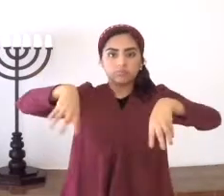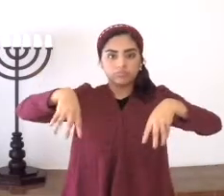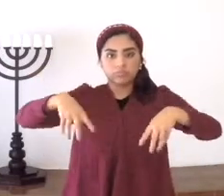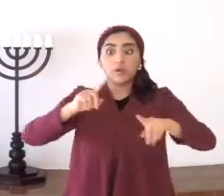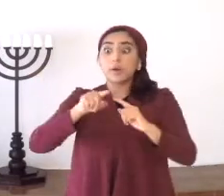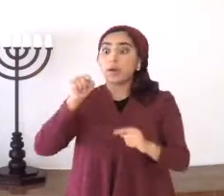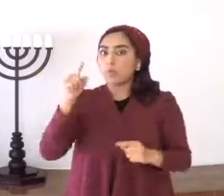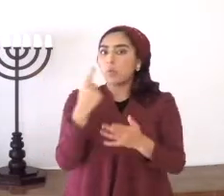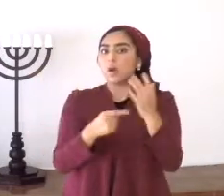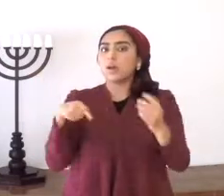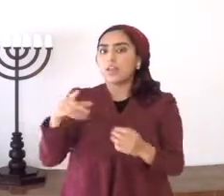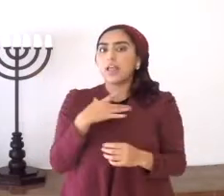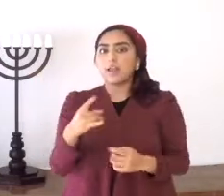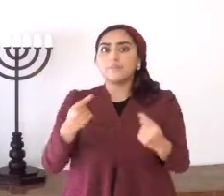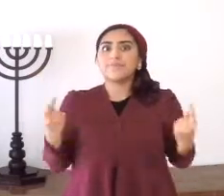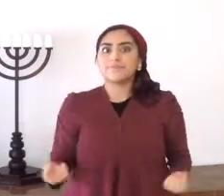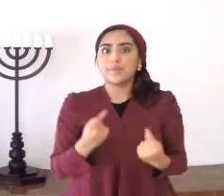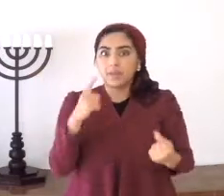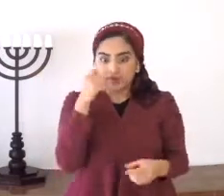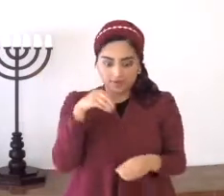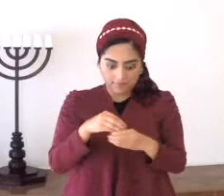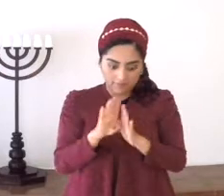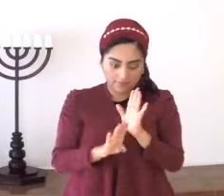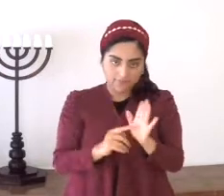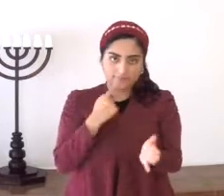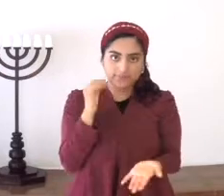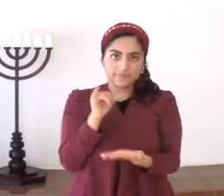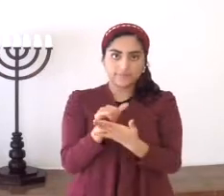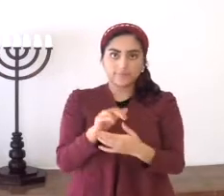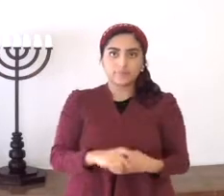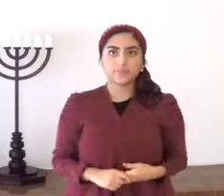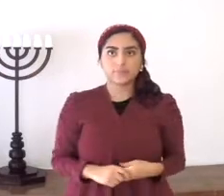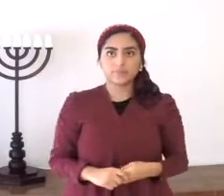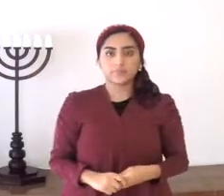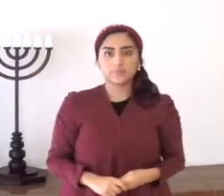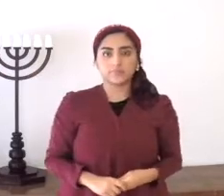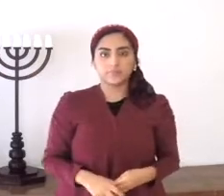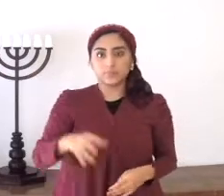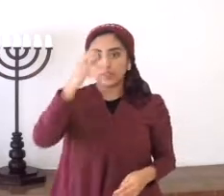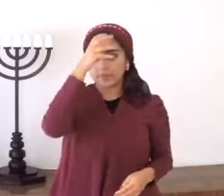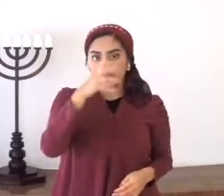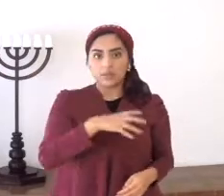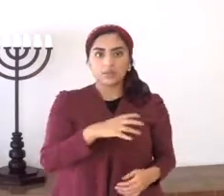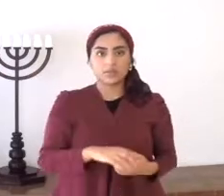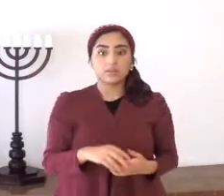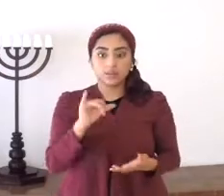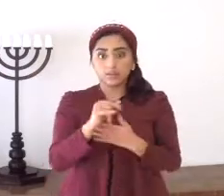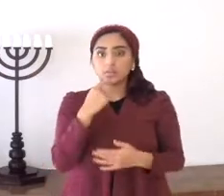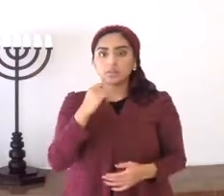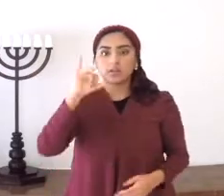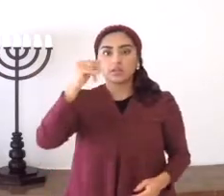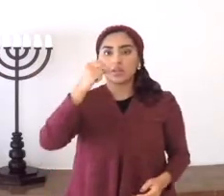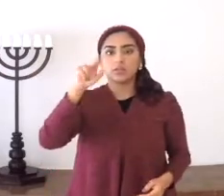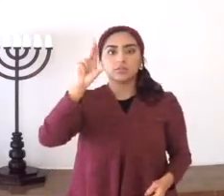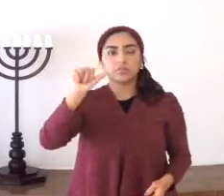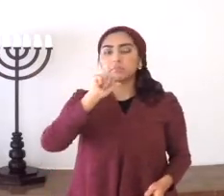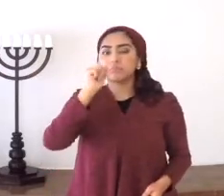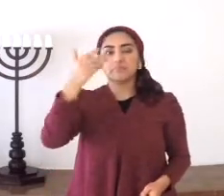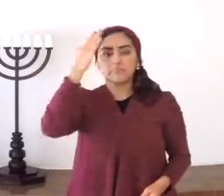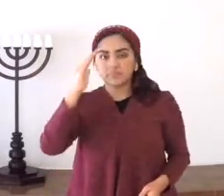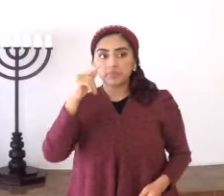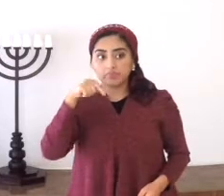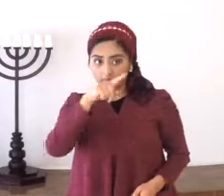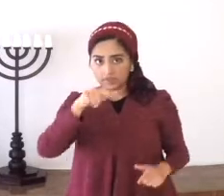larga. Pero está saliendo rápido la concupiscencia, porque lo marca la Tanaj. El